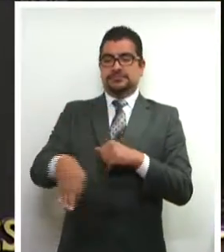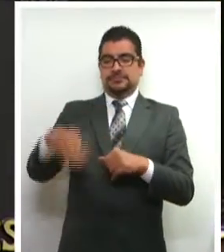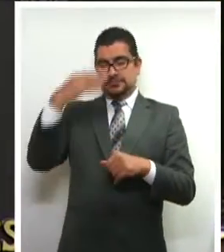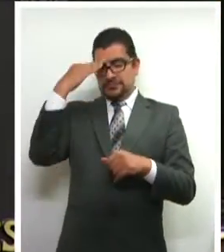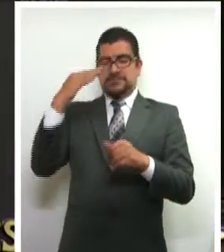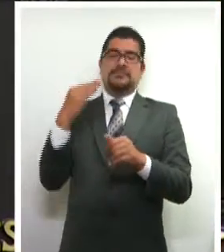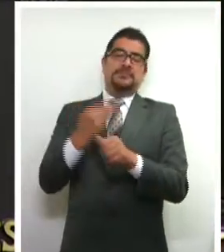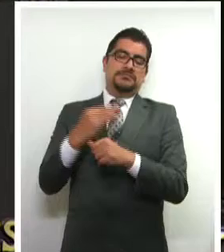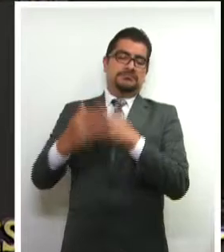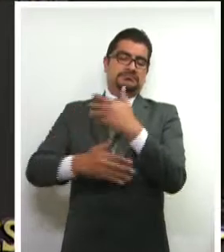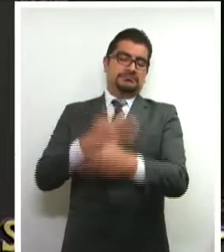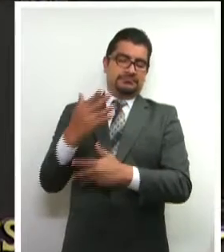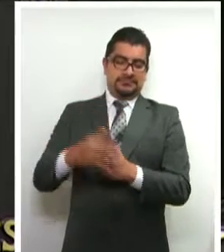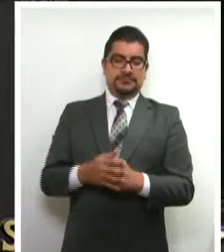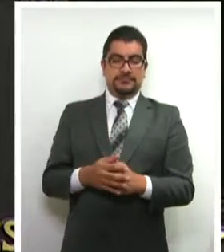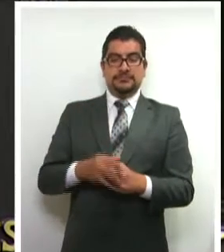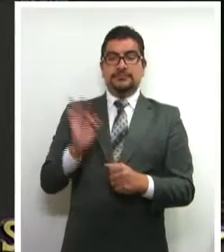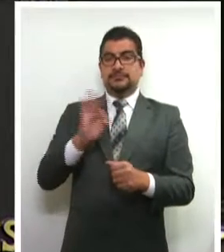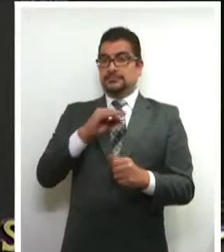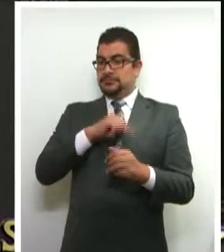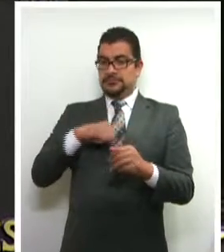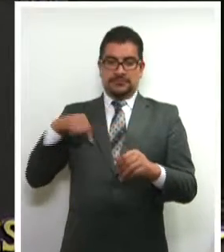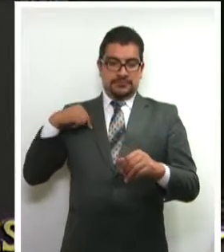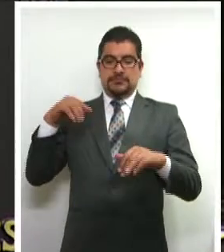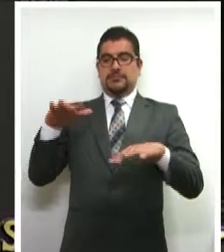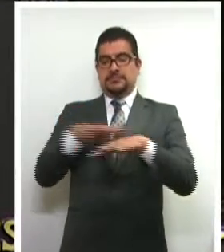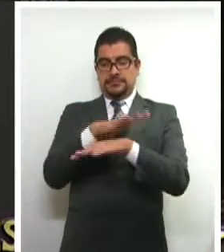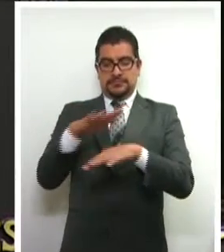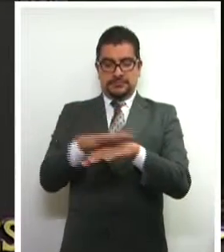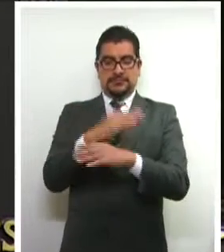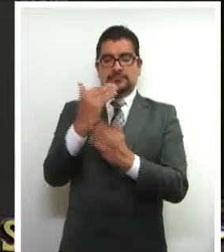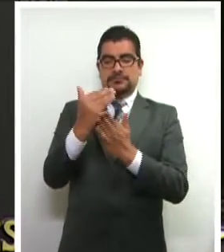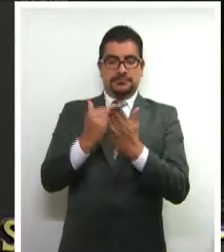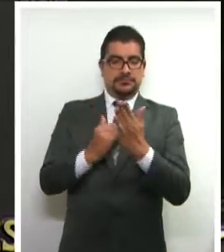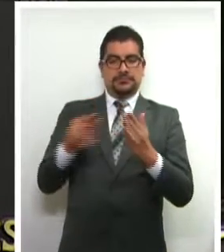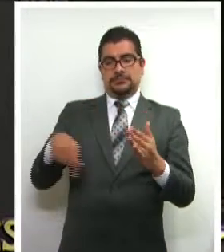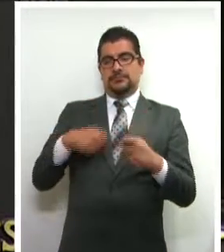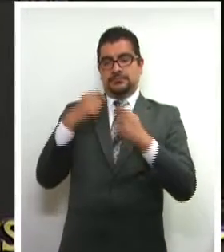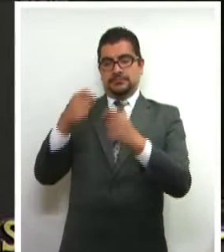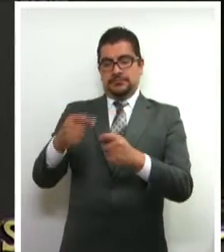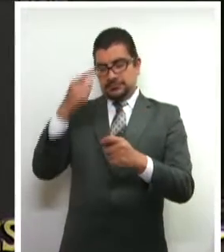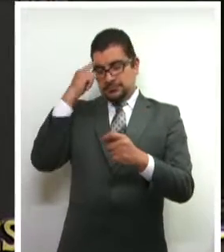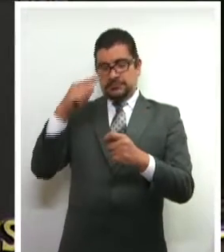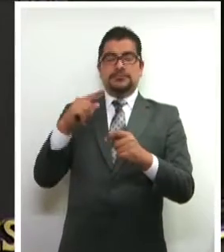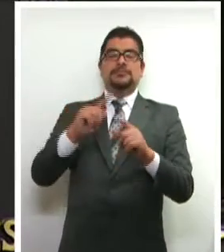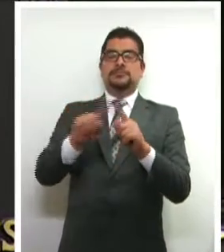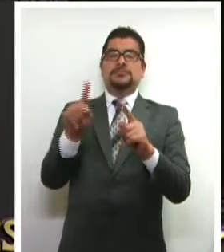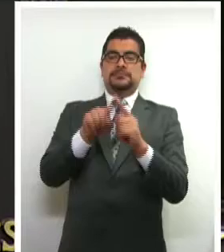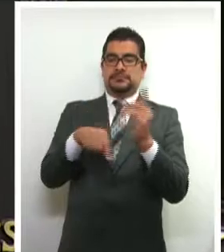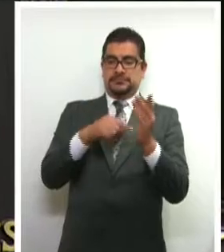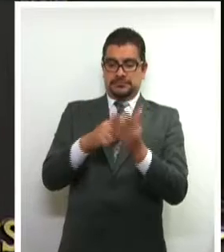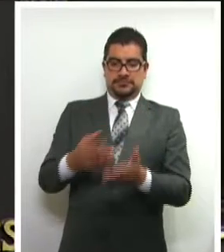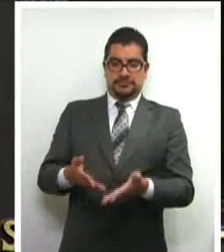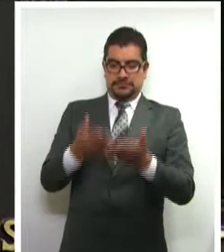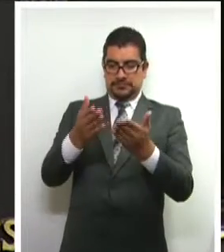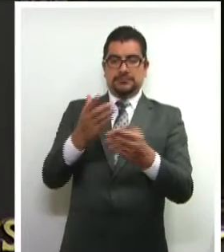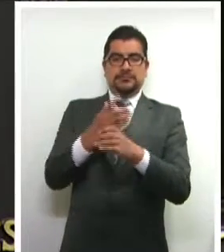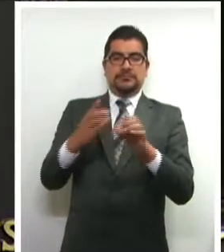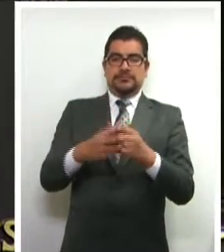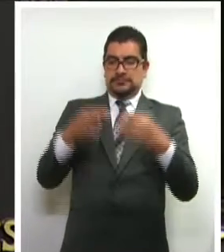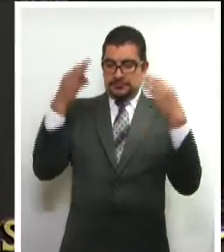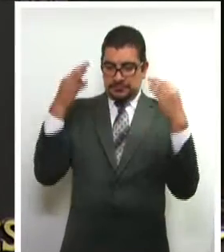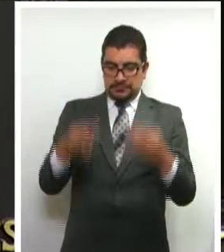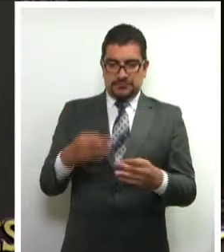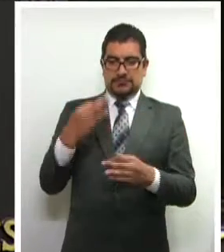completamente adversa. Si realizamos esta modificación y otorgamos estas demarcaciones territoriales de facultades, estas podrán cumplir de manera